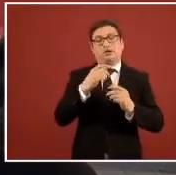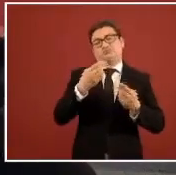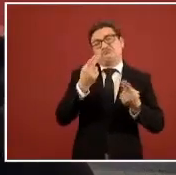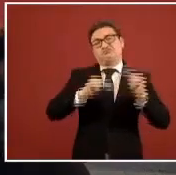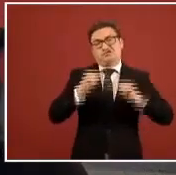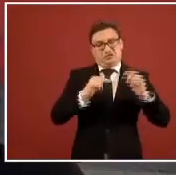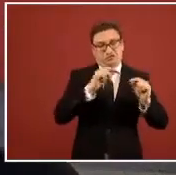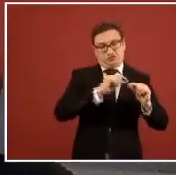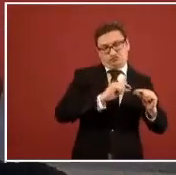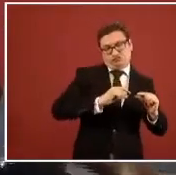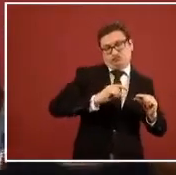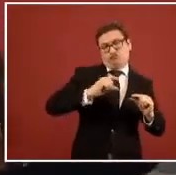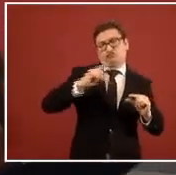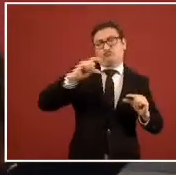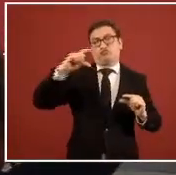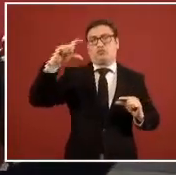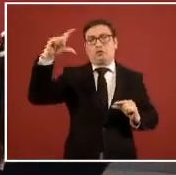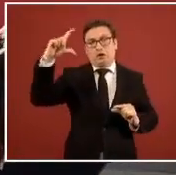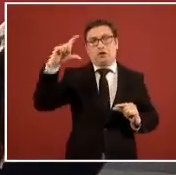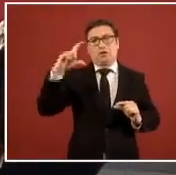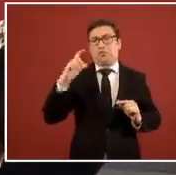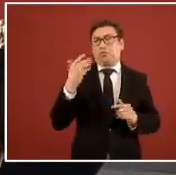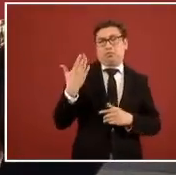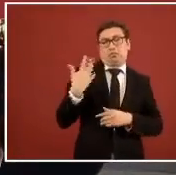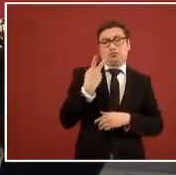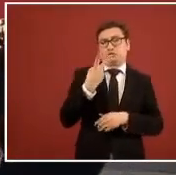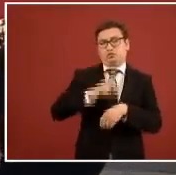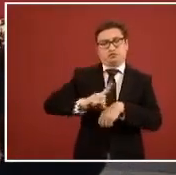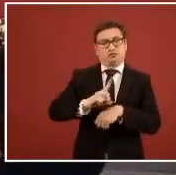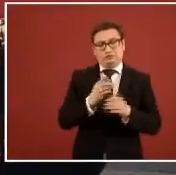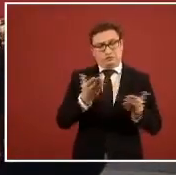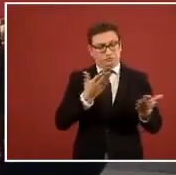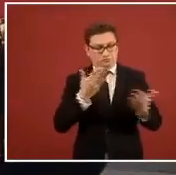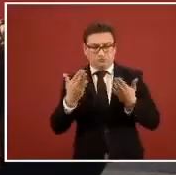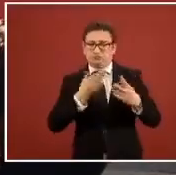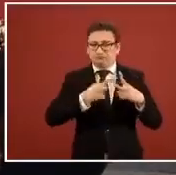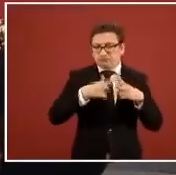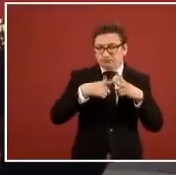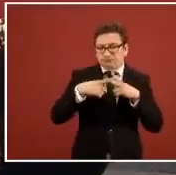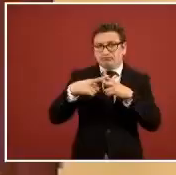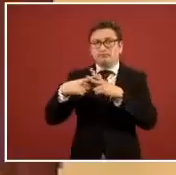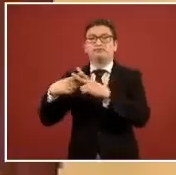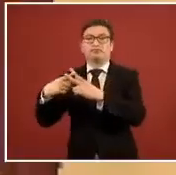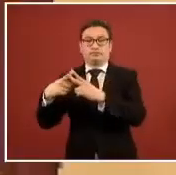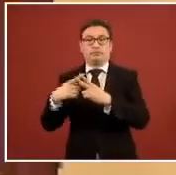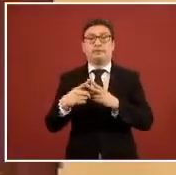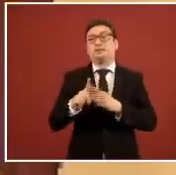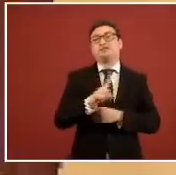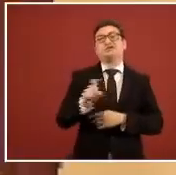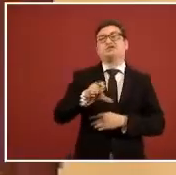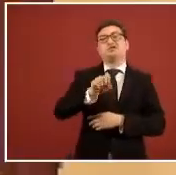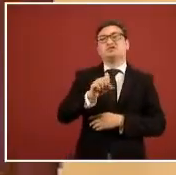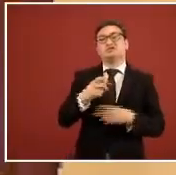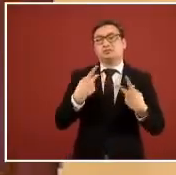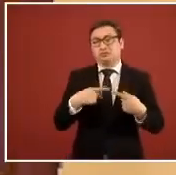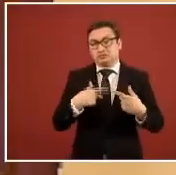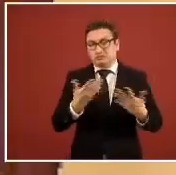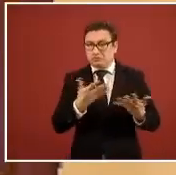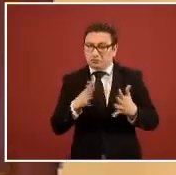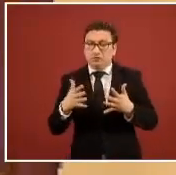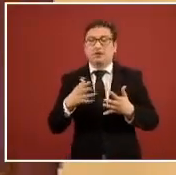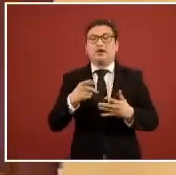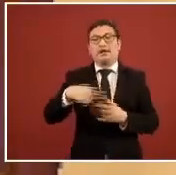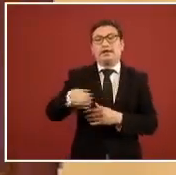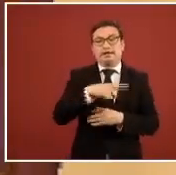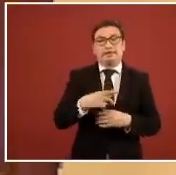que llega a tener en las últimas 2 días medibles prácticamente picos de 160 personas, que